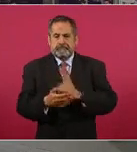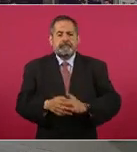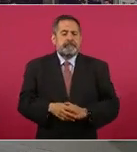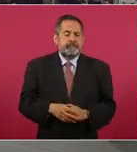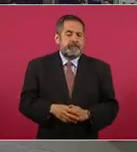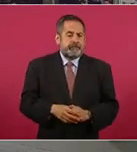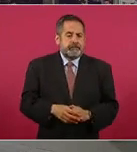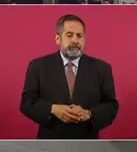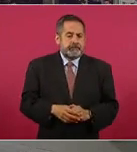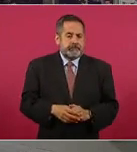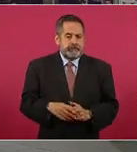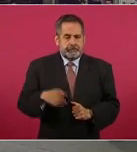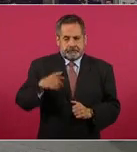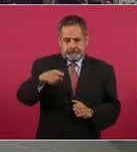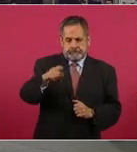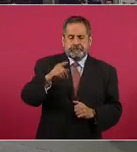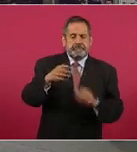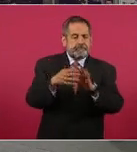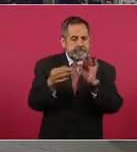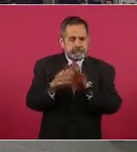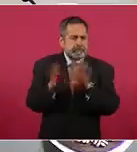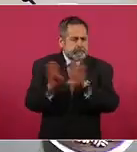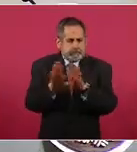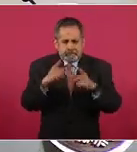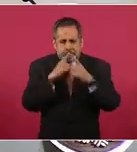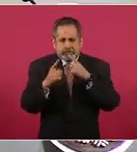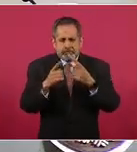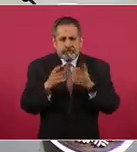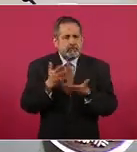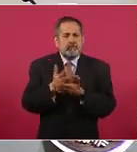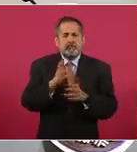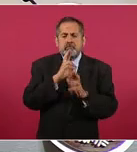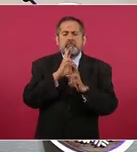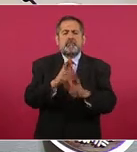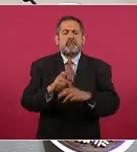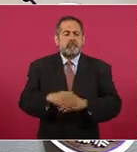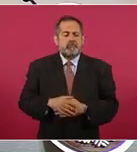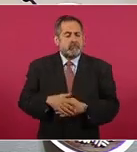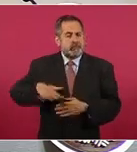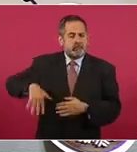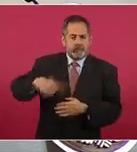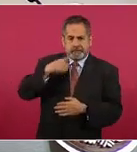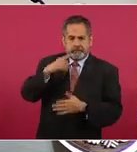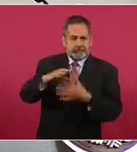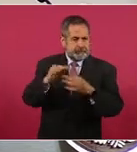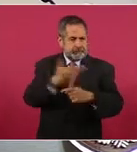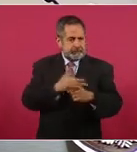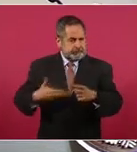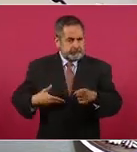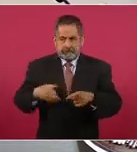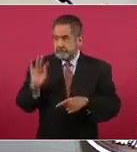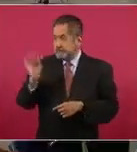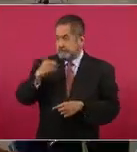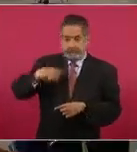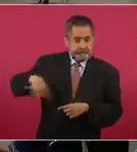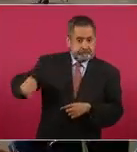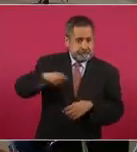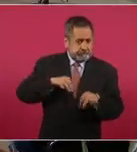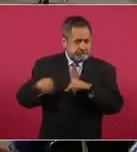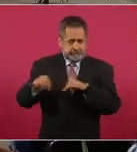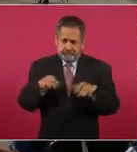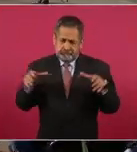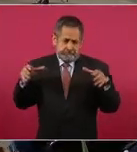favor. Esto nos ha llevado a obtener los siguientes resultados. Como decía el presidente, si nosotros trabajamos con